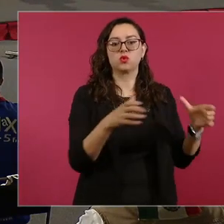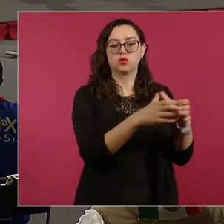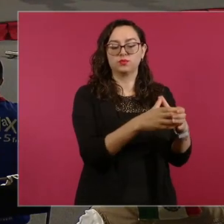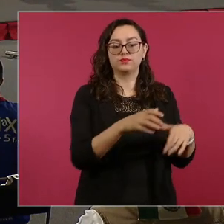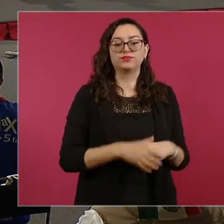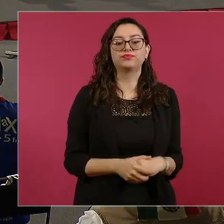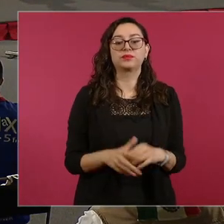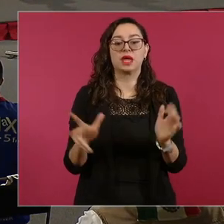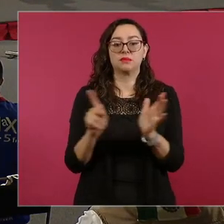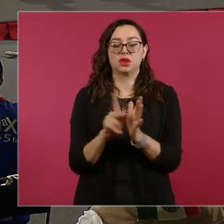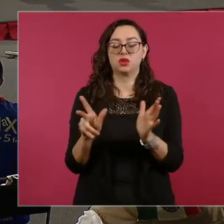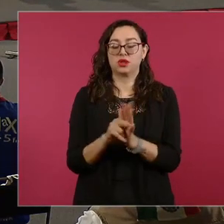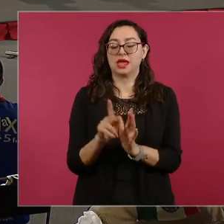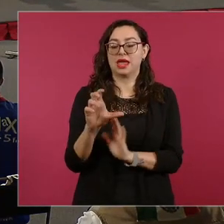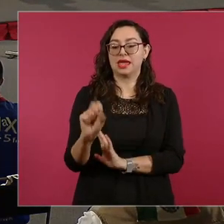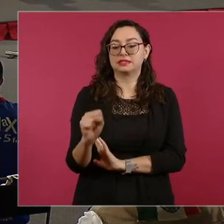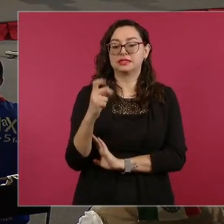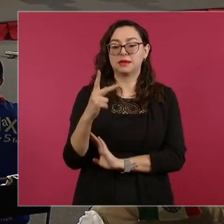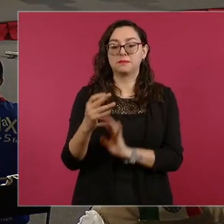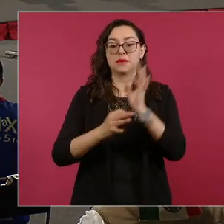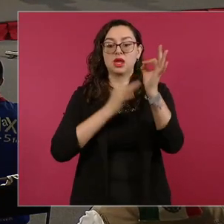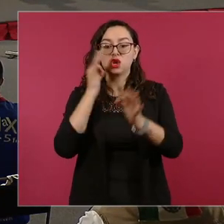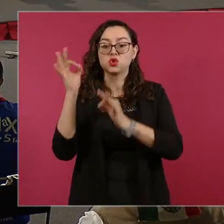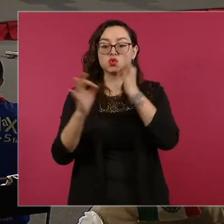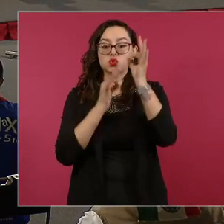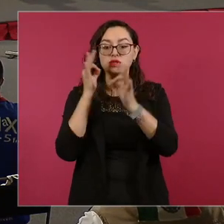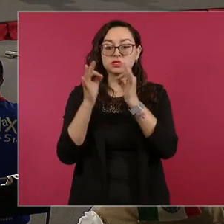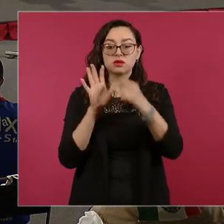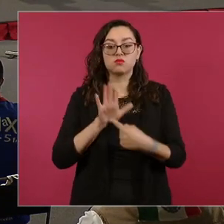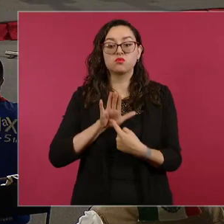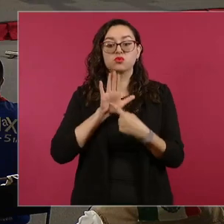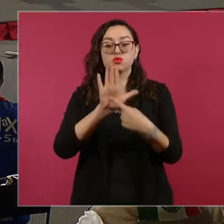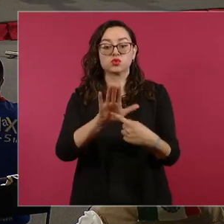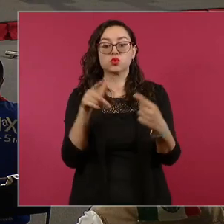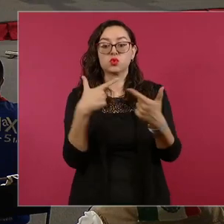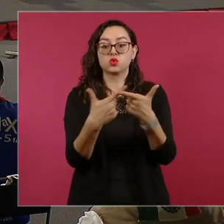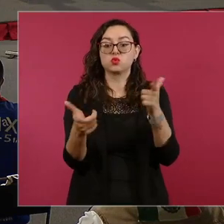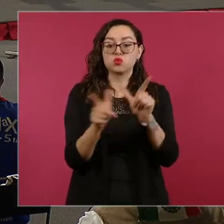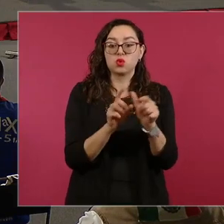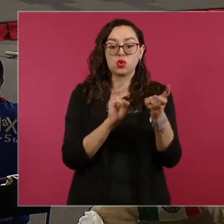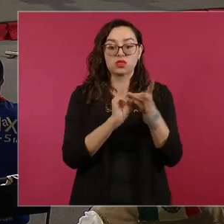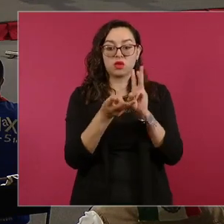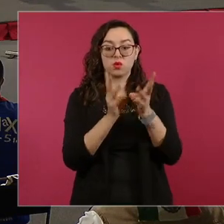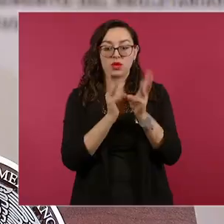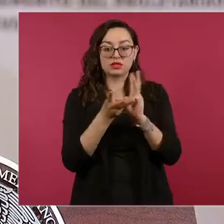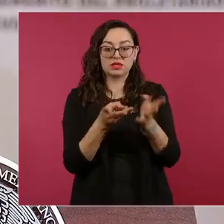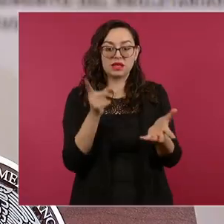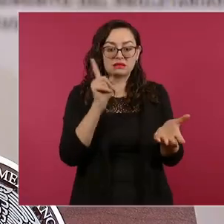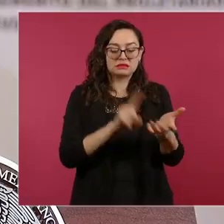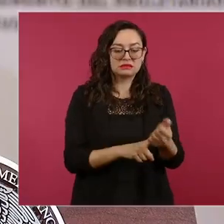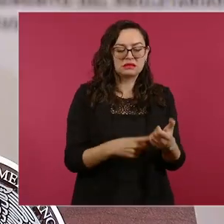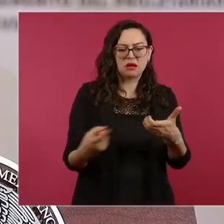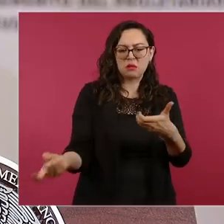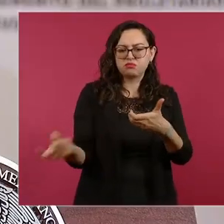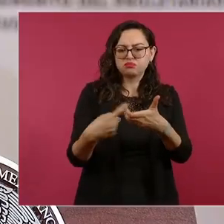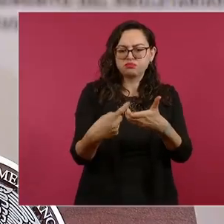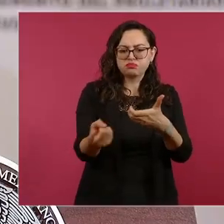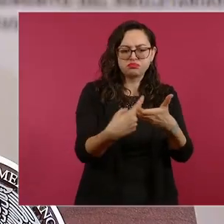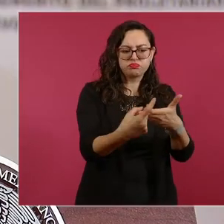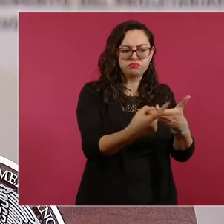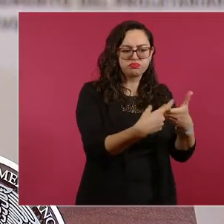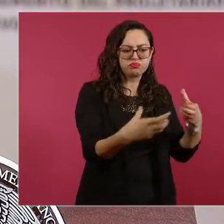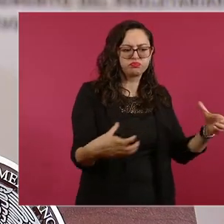reveló la existencia de un chat de WhatsApp en el que se coordina una estrategia cuyo objetivo